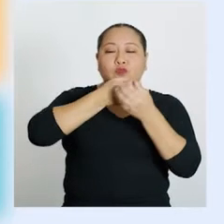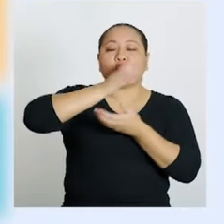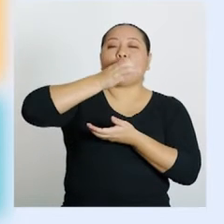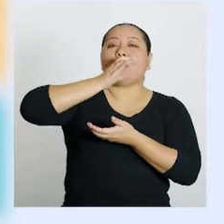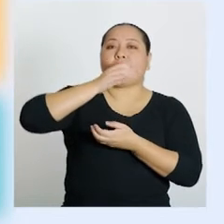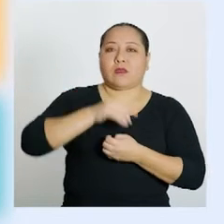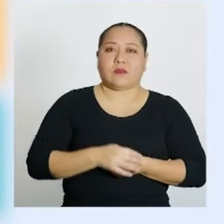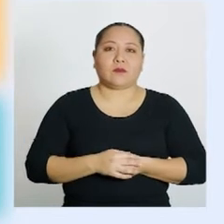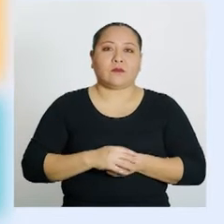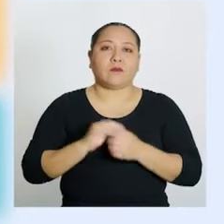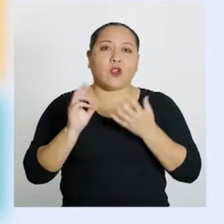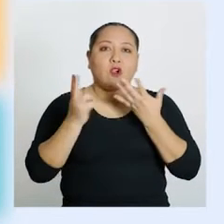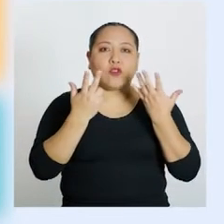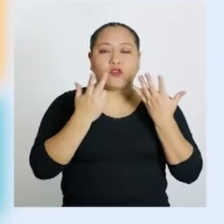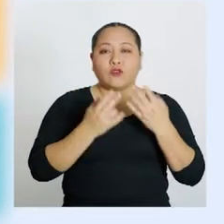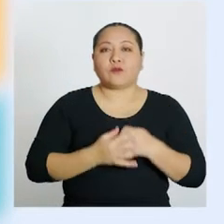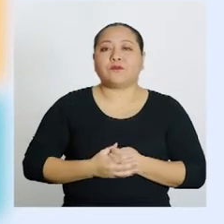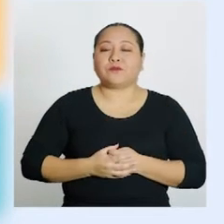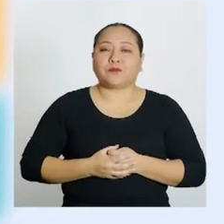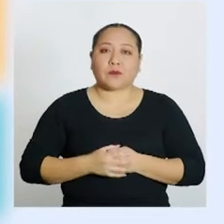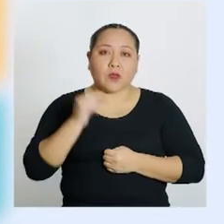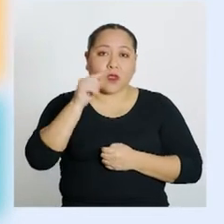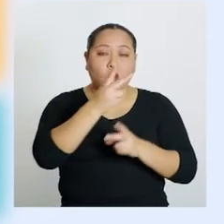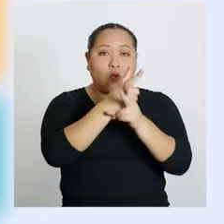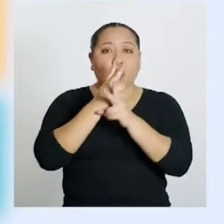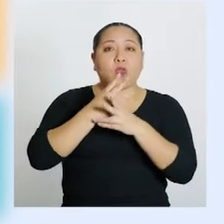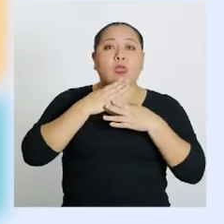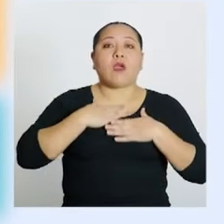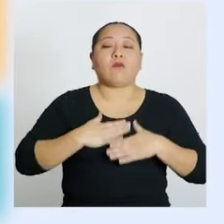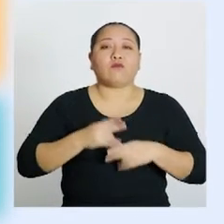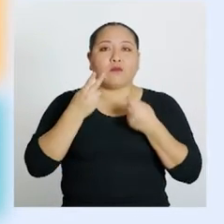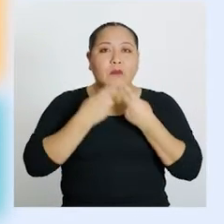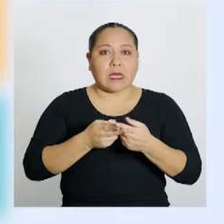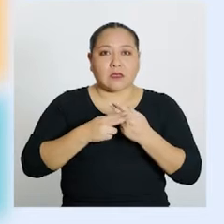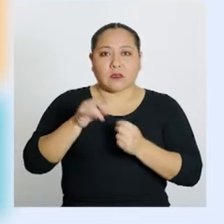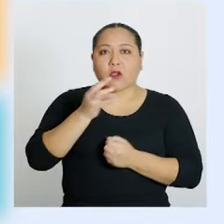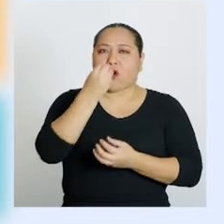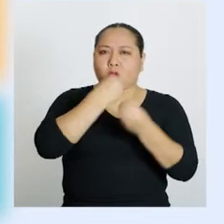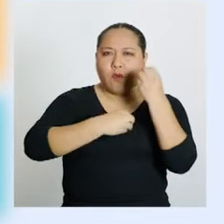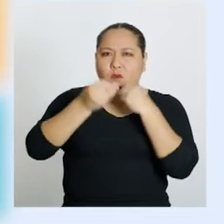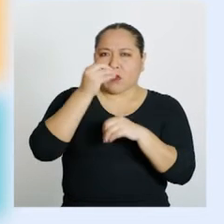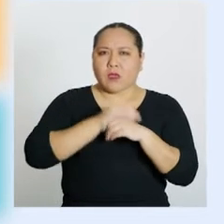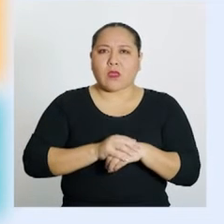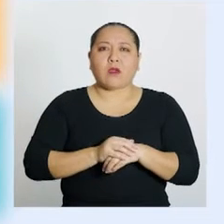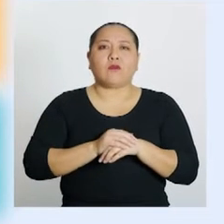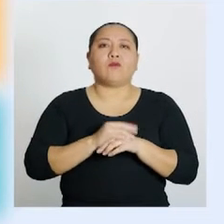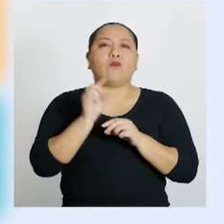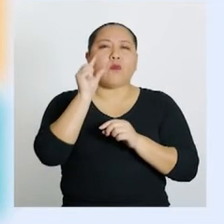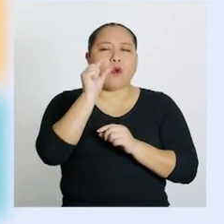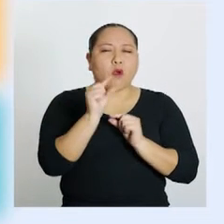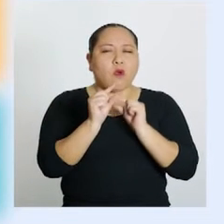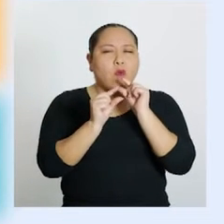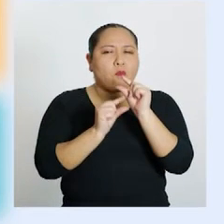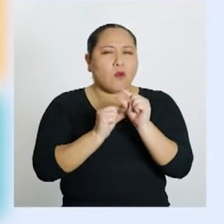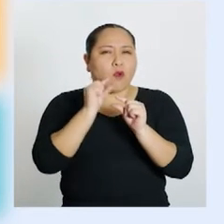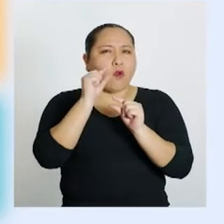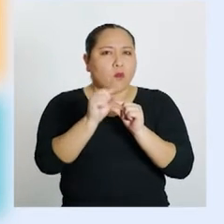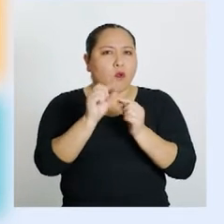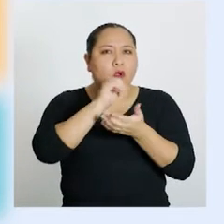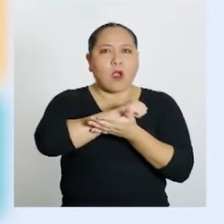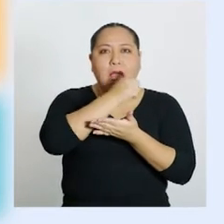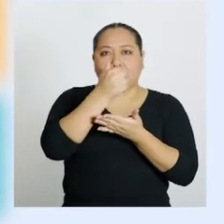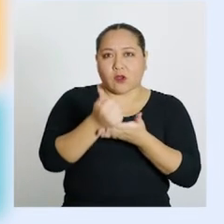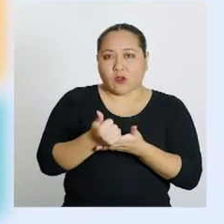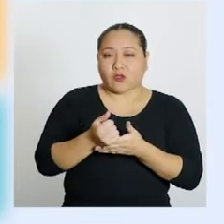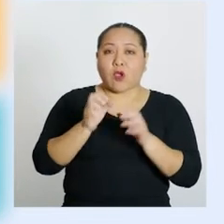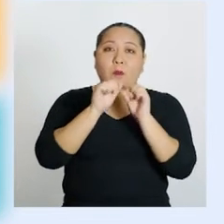bebidas. 8. Cuida tu peso consumiendo con moderación el